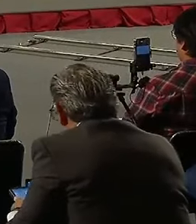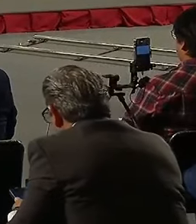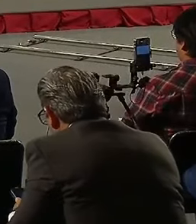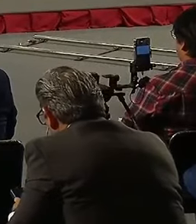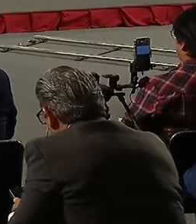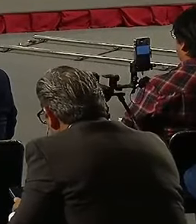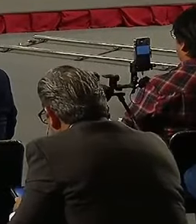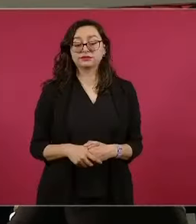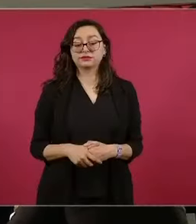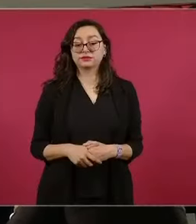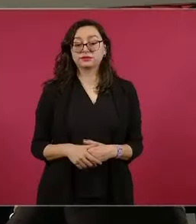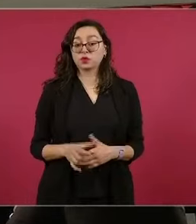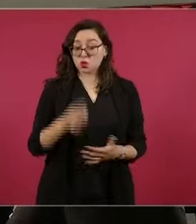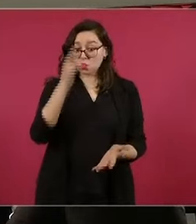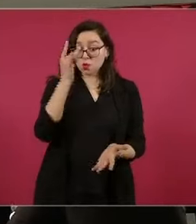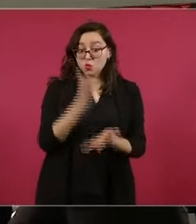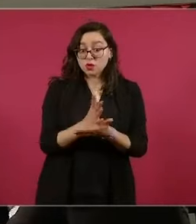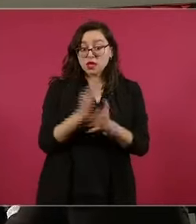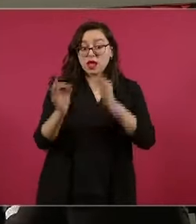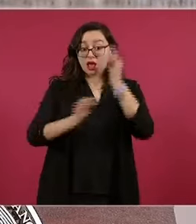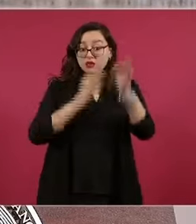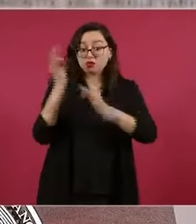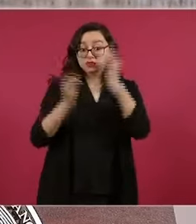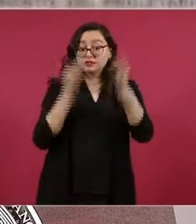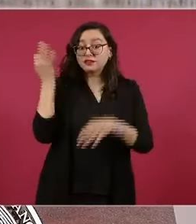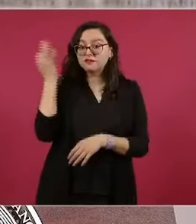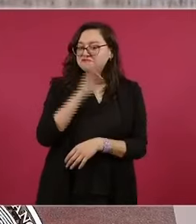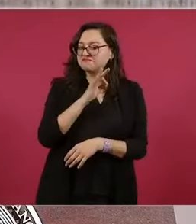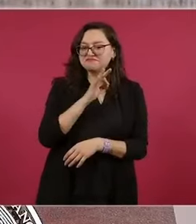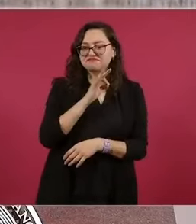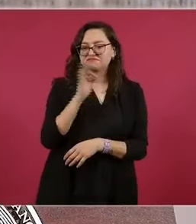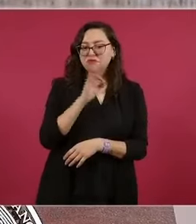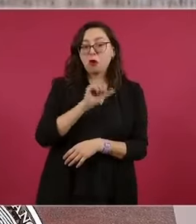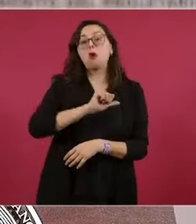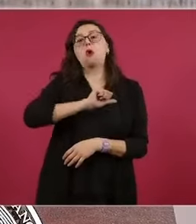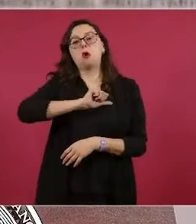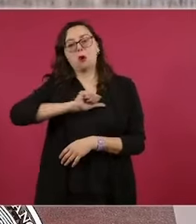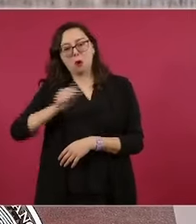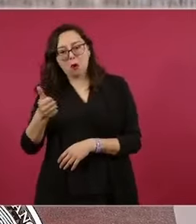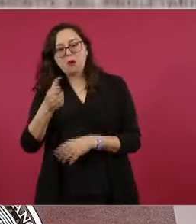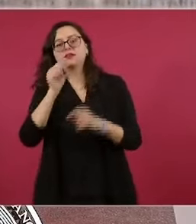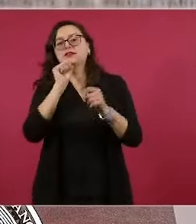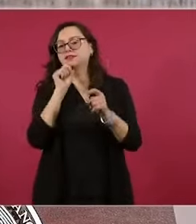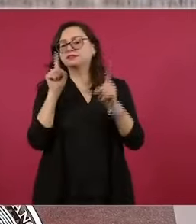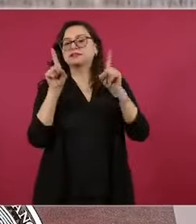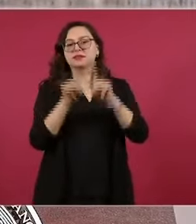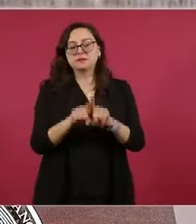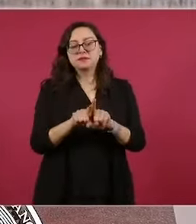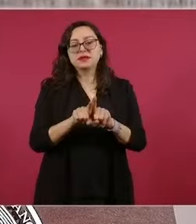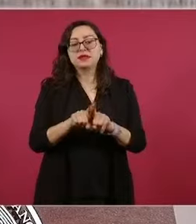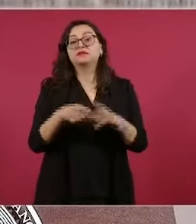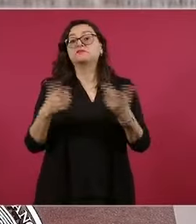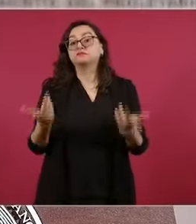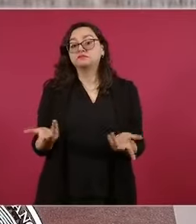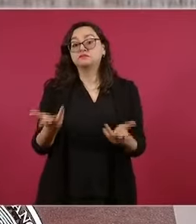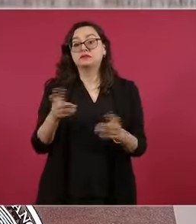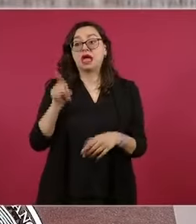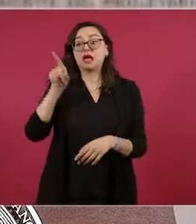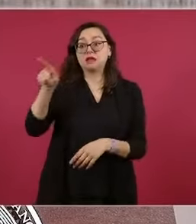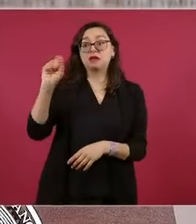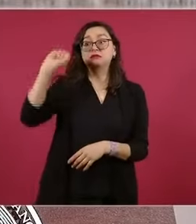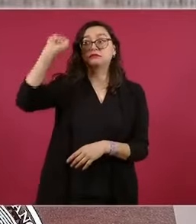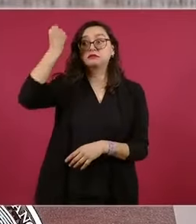helicópteros, hay otra. Medios mienten sobre supuesto desplome de aeronave de la Marina en